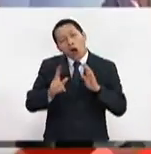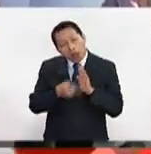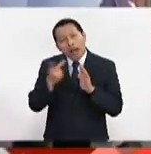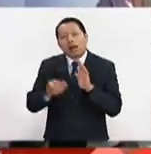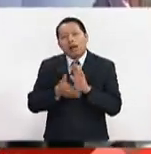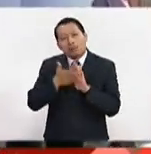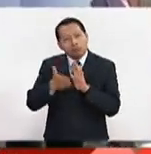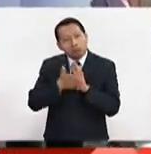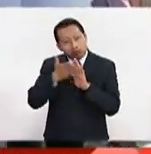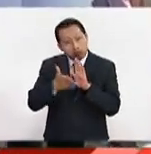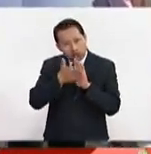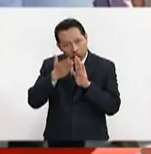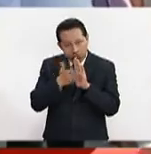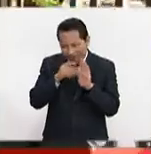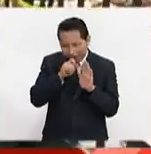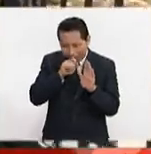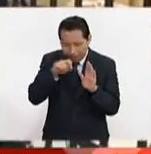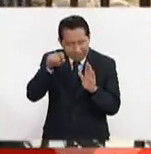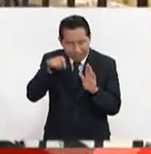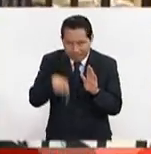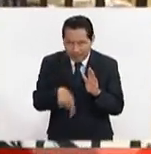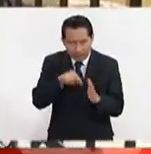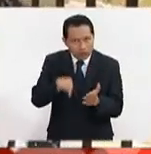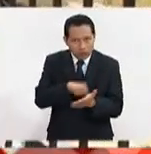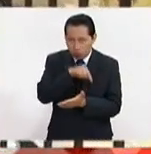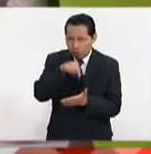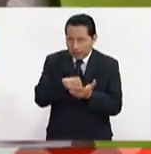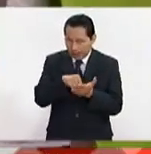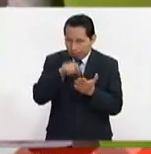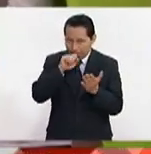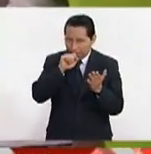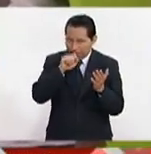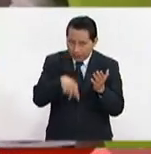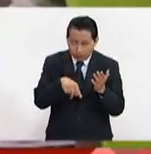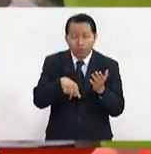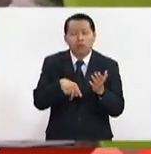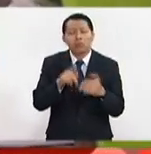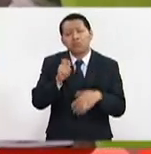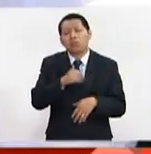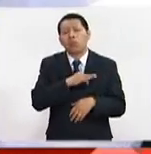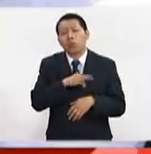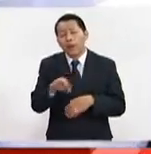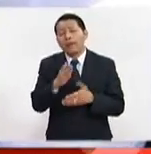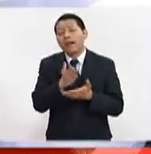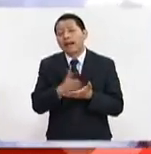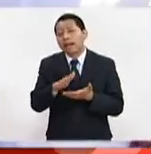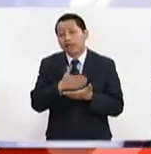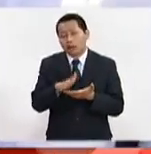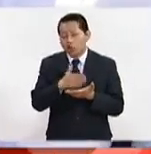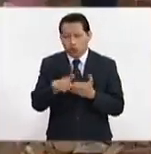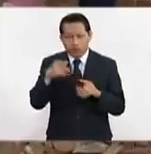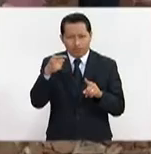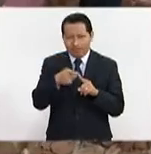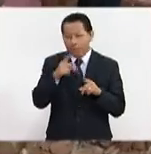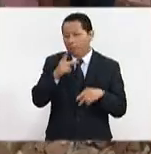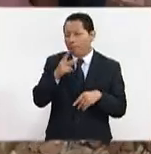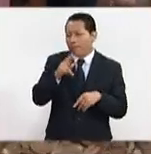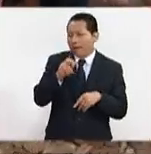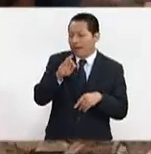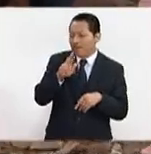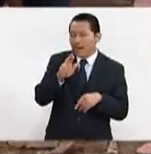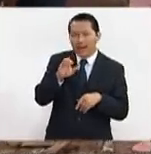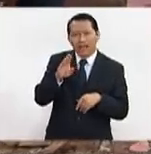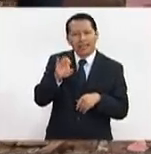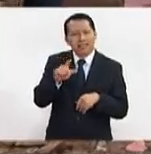vivienda aquí donde estamos, tenemos nuestro hogar, se les van a poder otorgar créditos preferenciales. Ahora, aquí